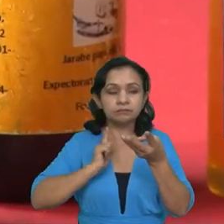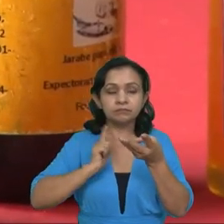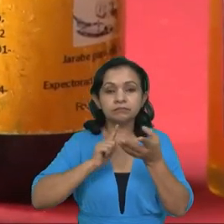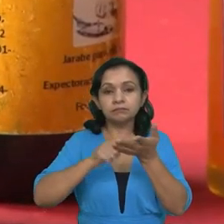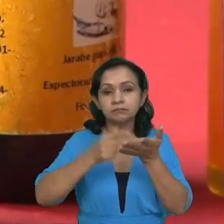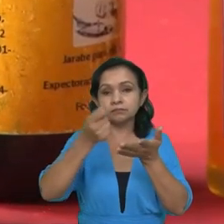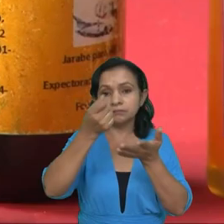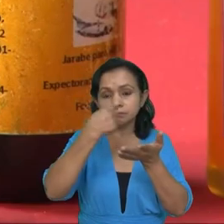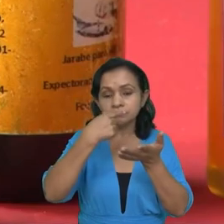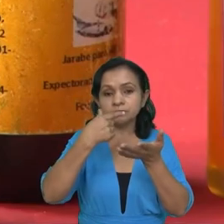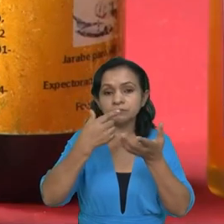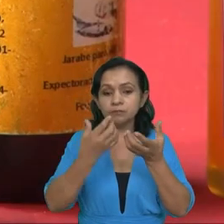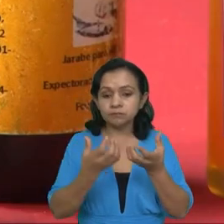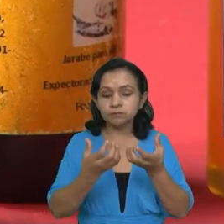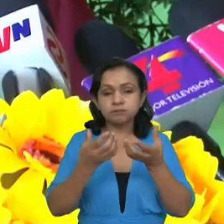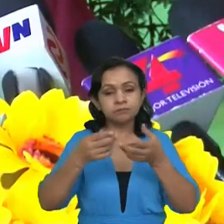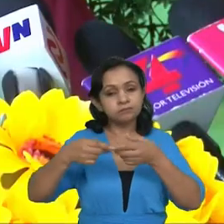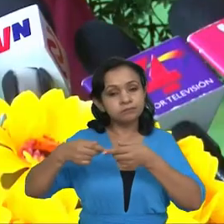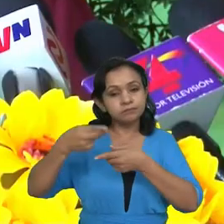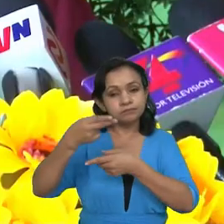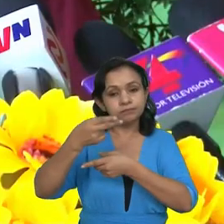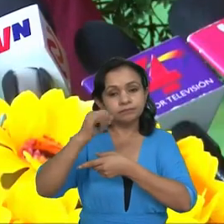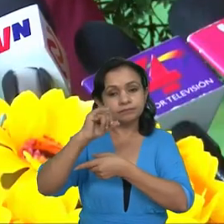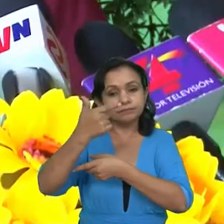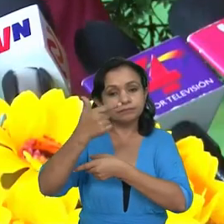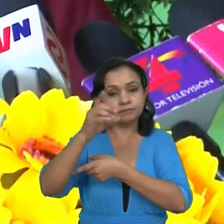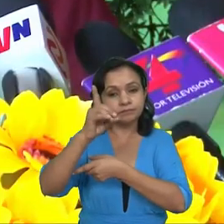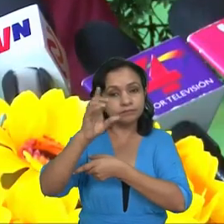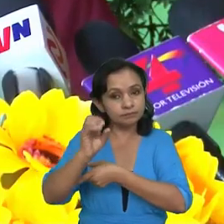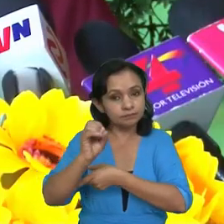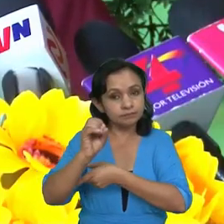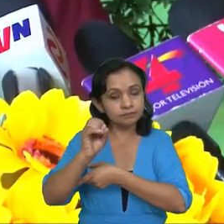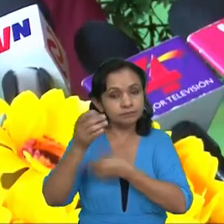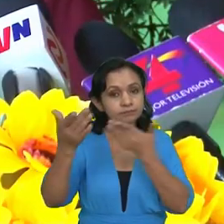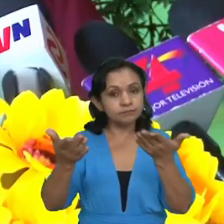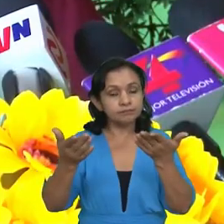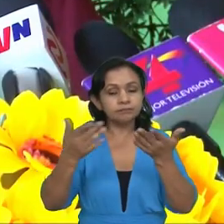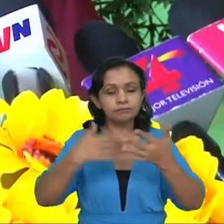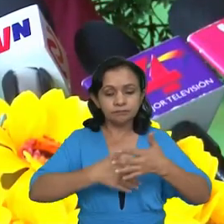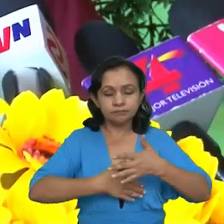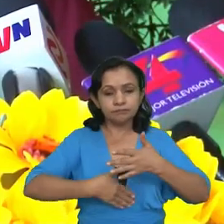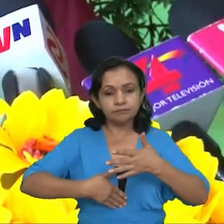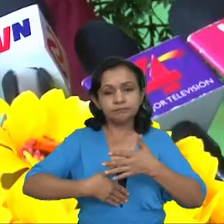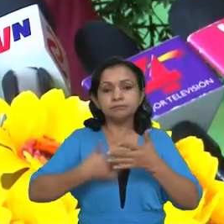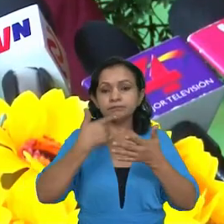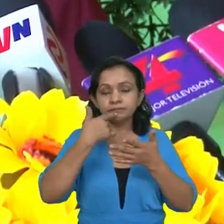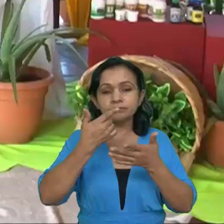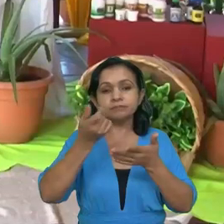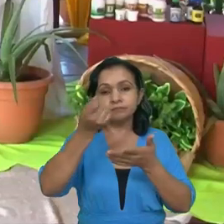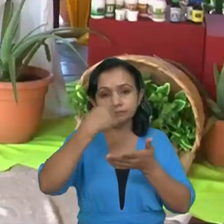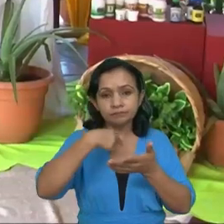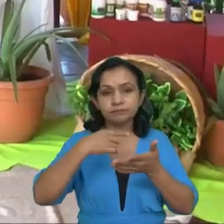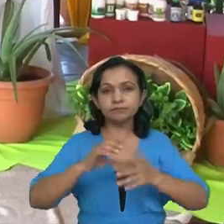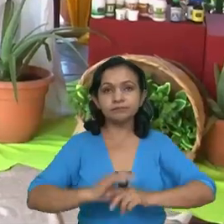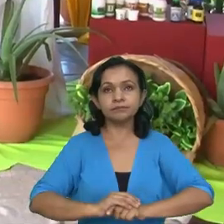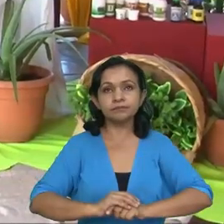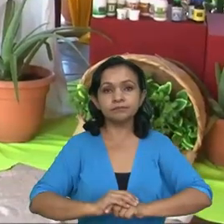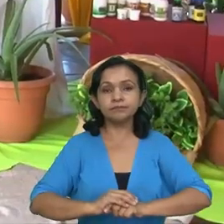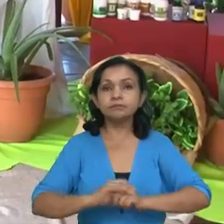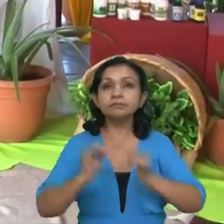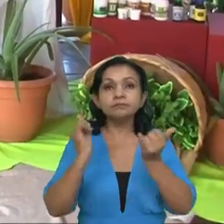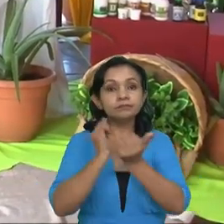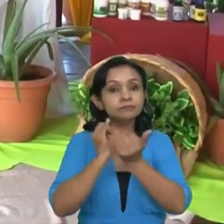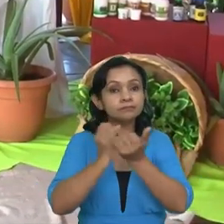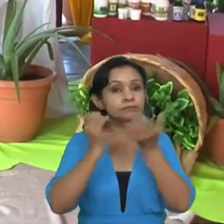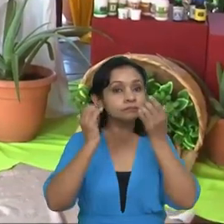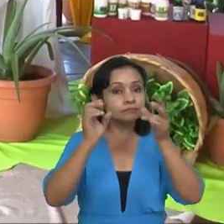para la próstata para el hígado y para el estómago tenemos la mandioca además de obtener